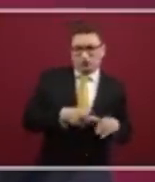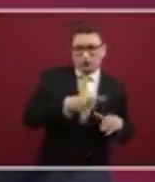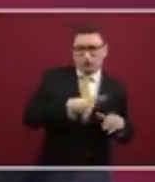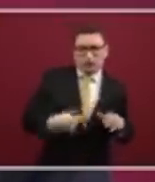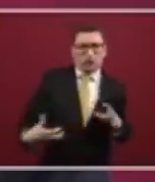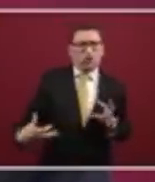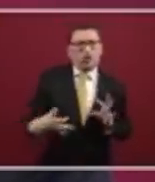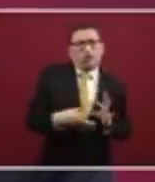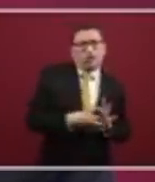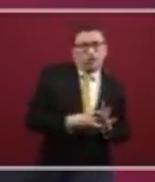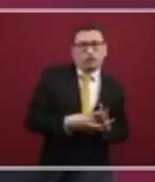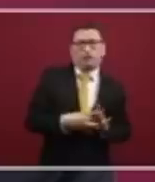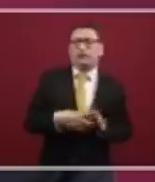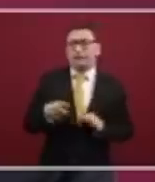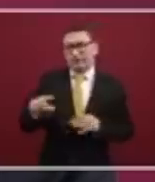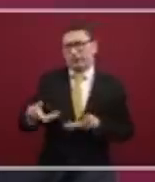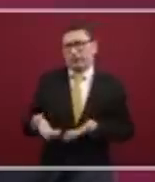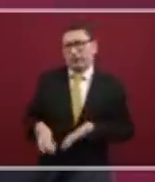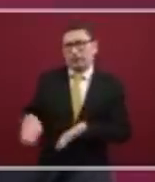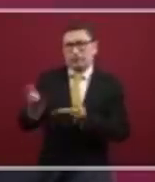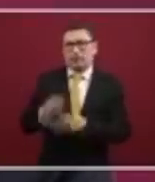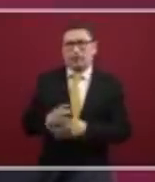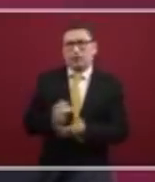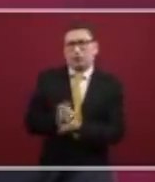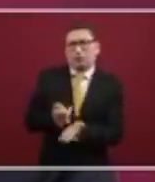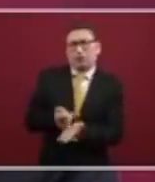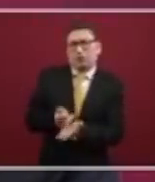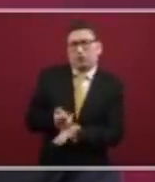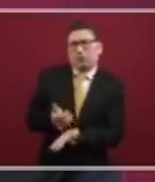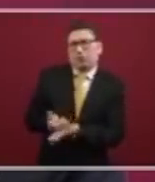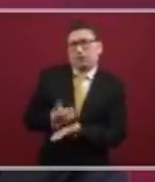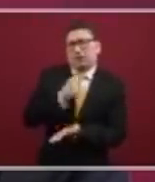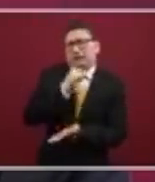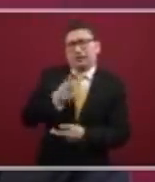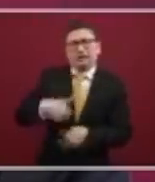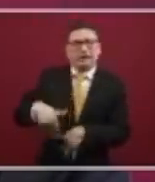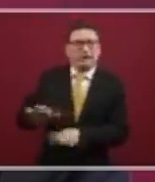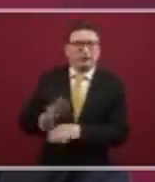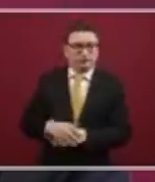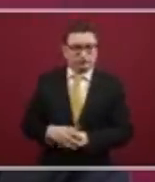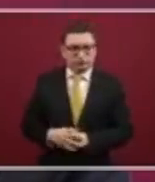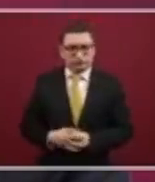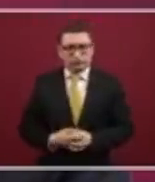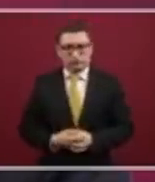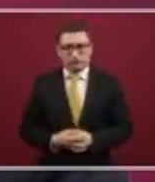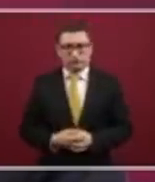y que les han condonado muchísimo dinero.